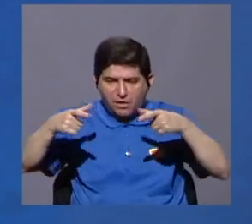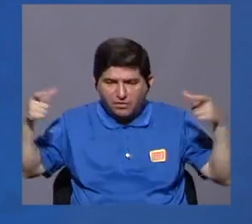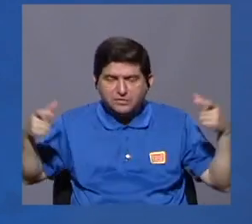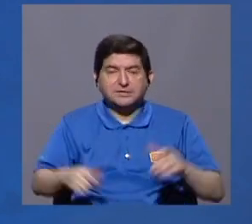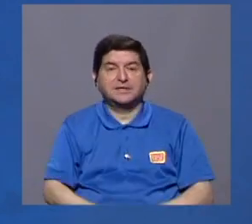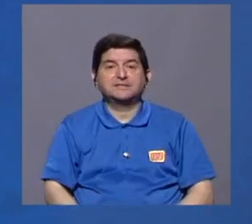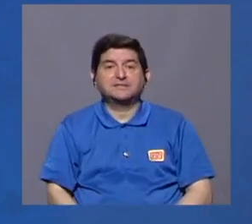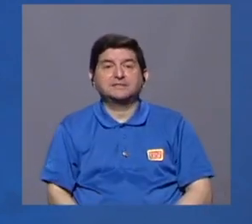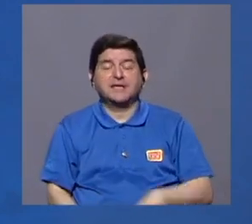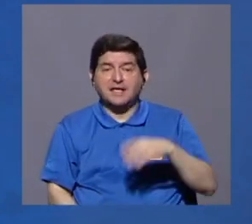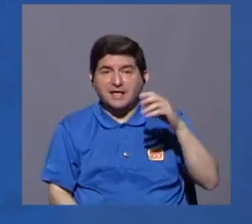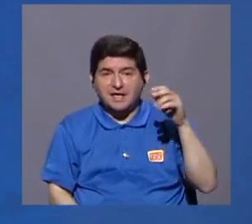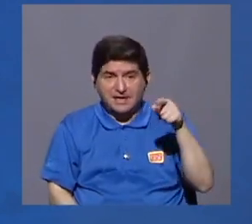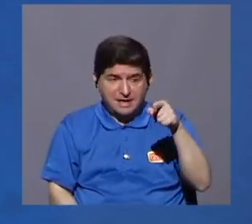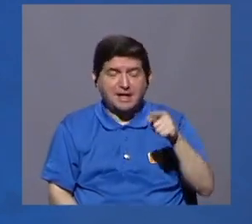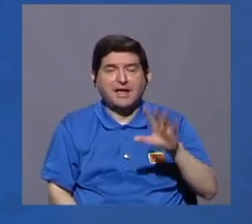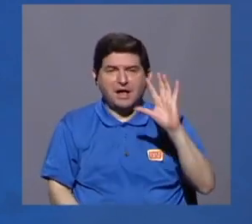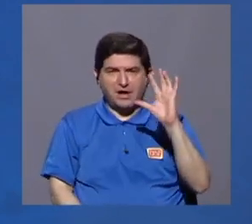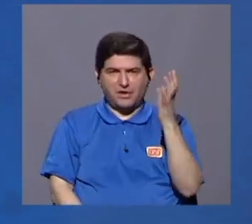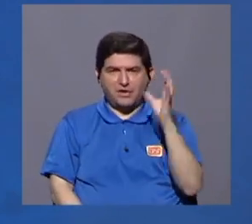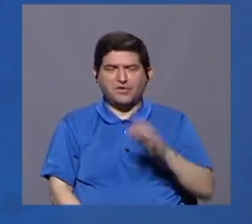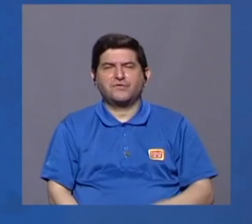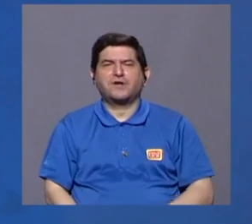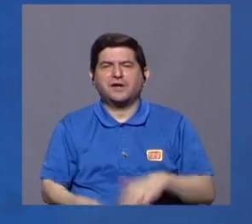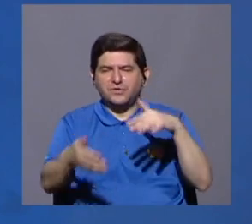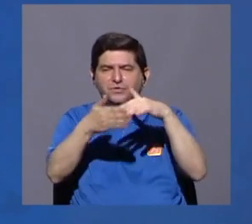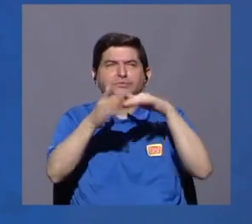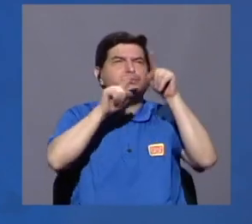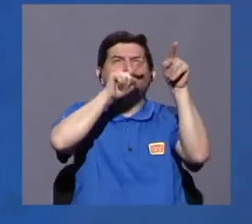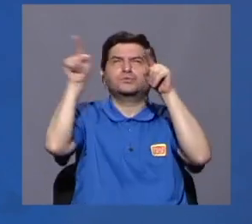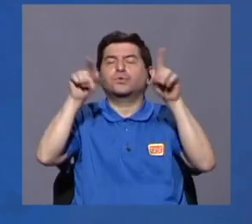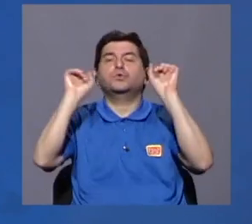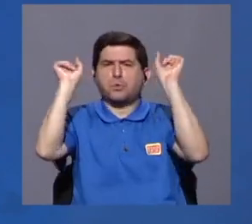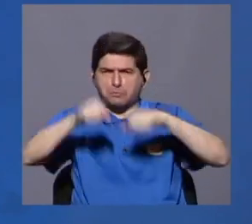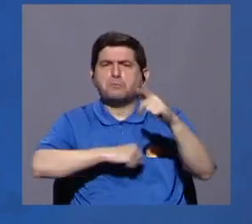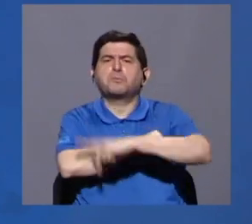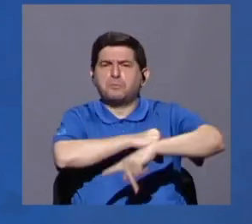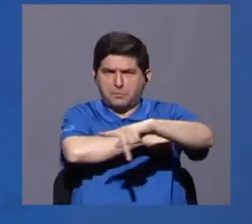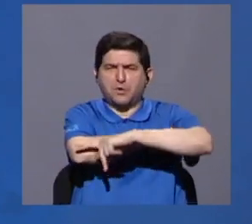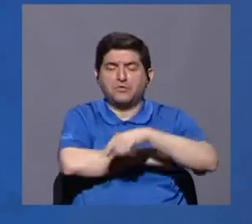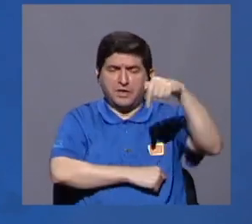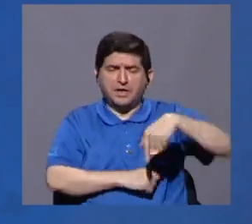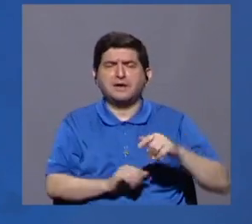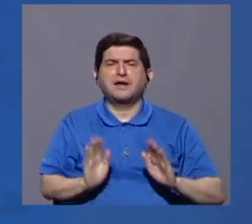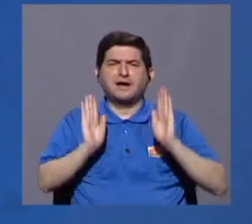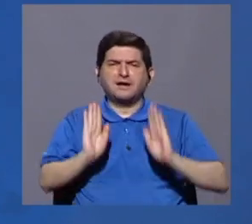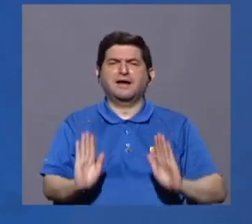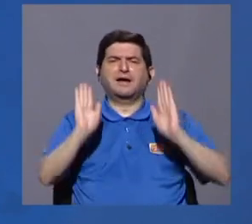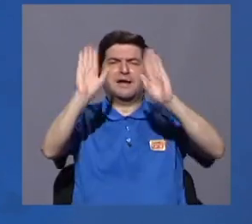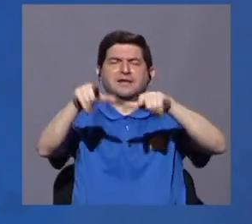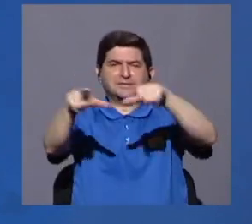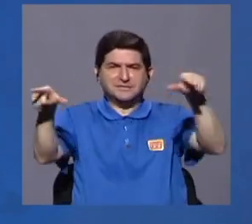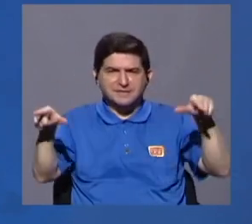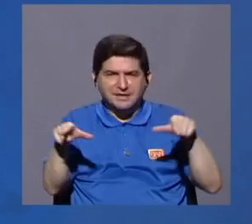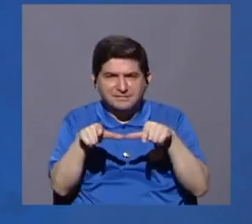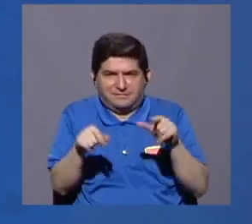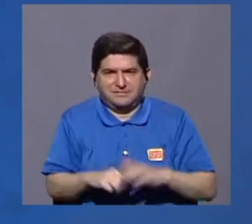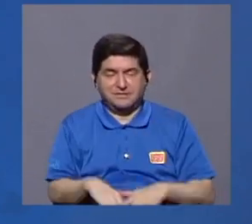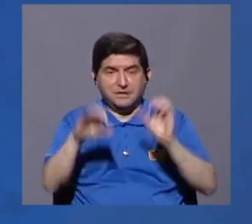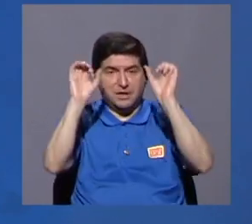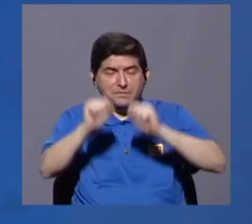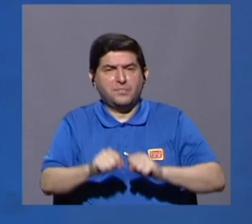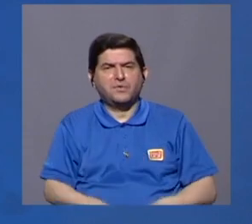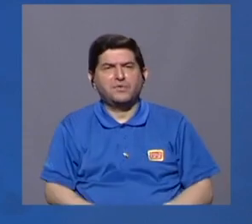pues eso es un campo que podemos desarrollar perfectamente en nuestro país está pero excelente en una posición ideal para lograr